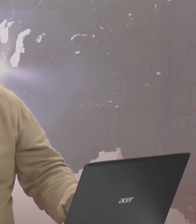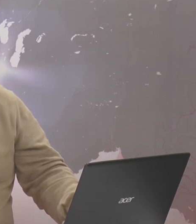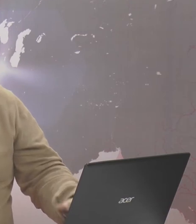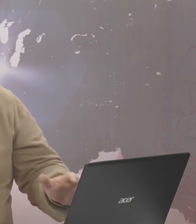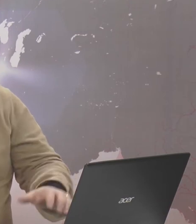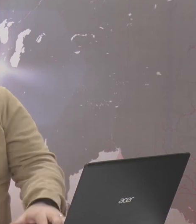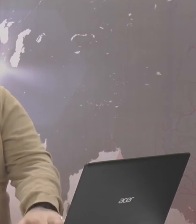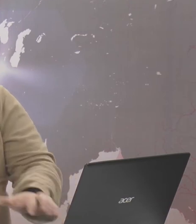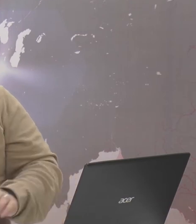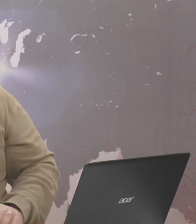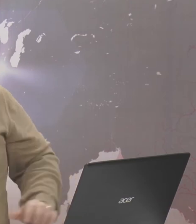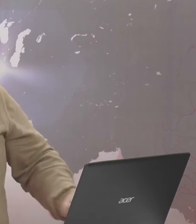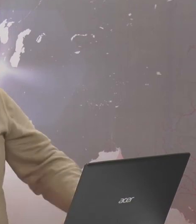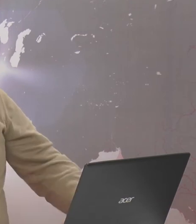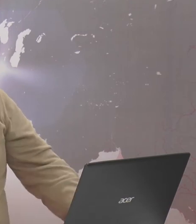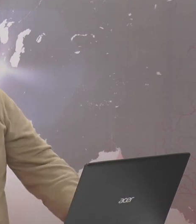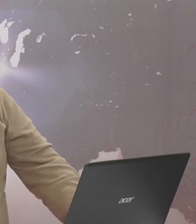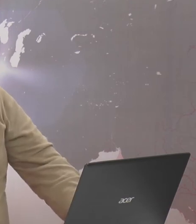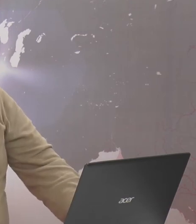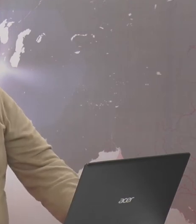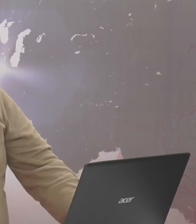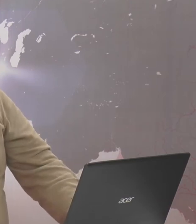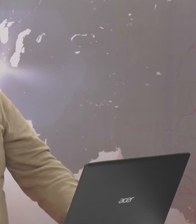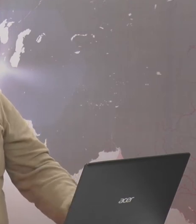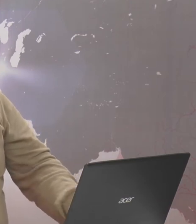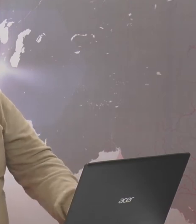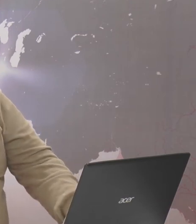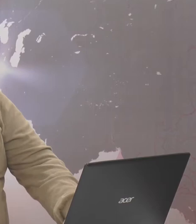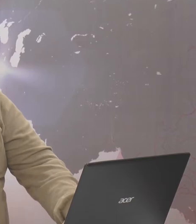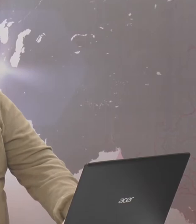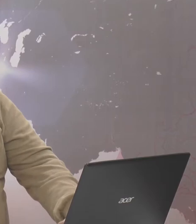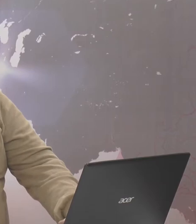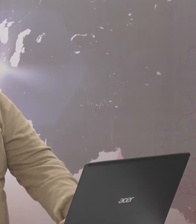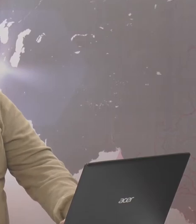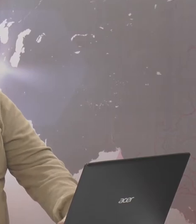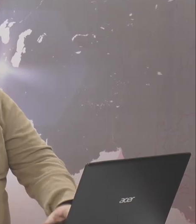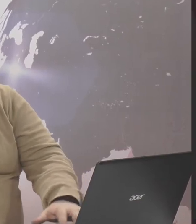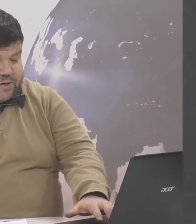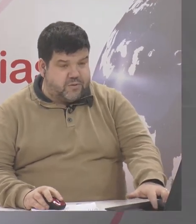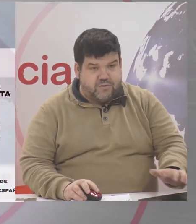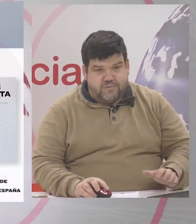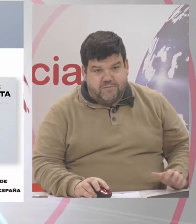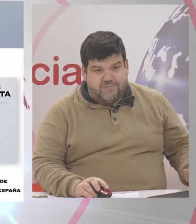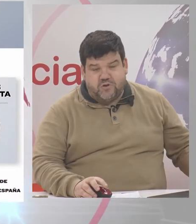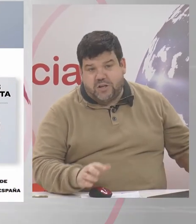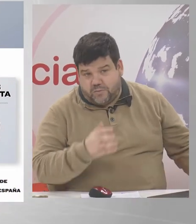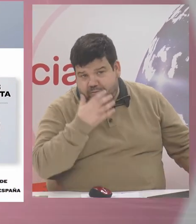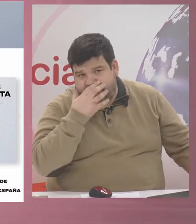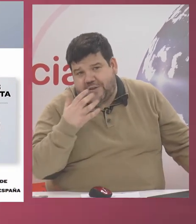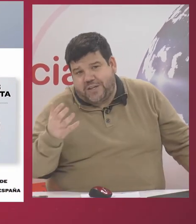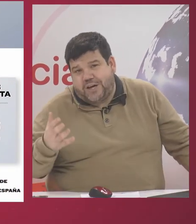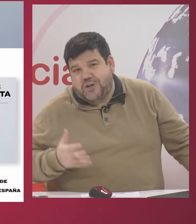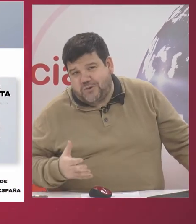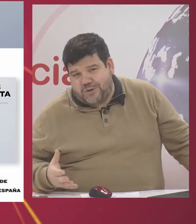las vacunas, que se están convirtiendo también en una pesadilla, porque bueno, no sé,